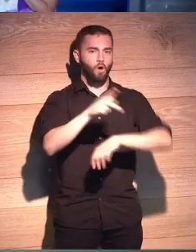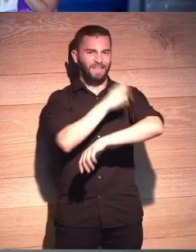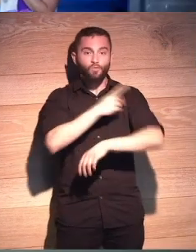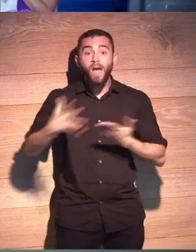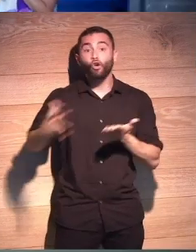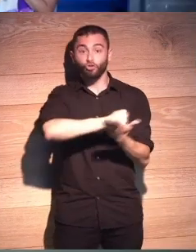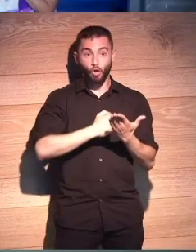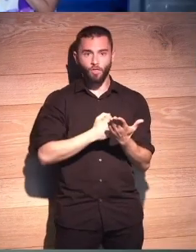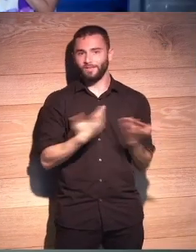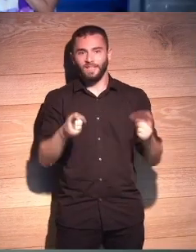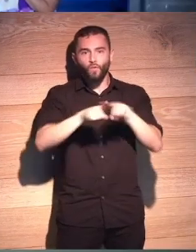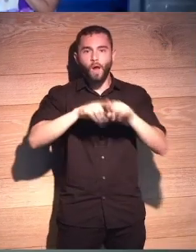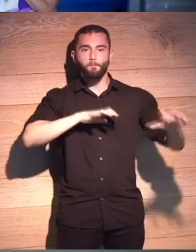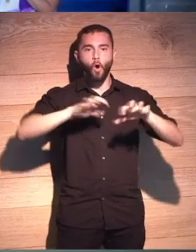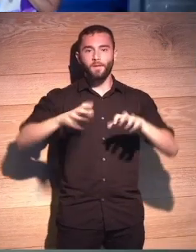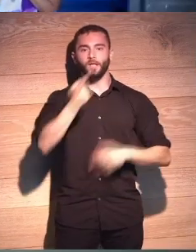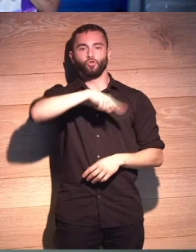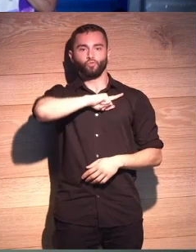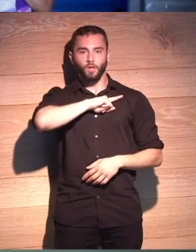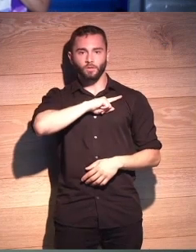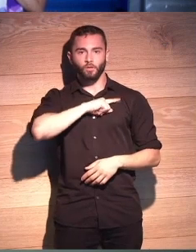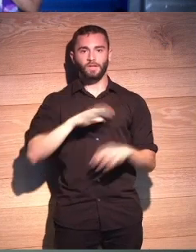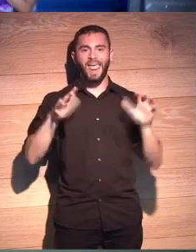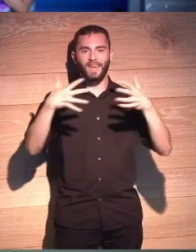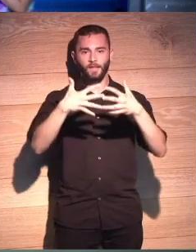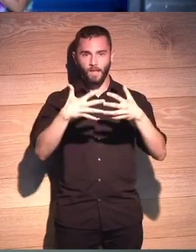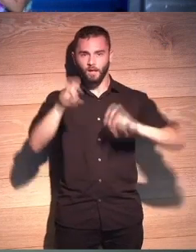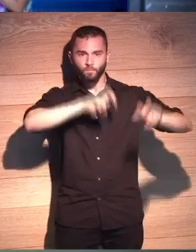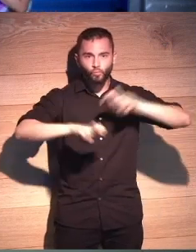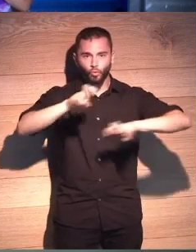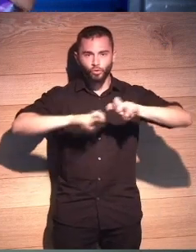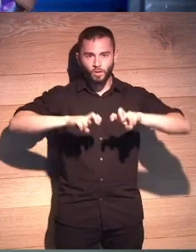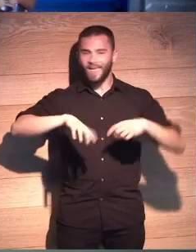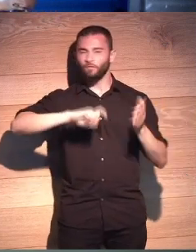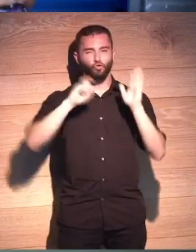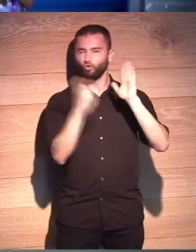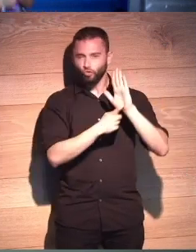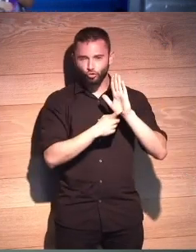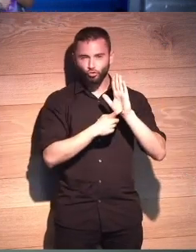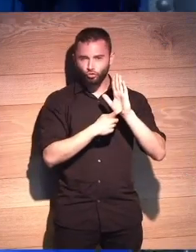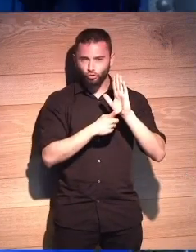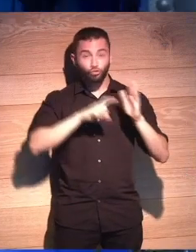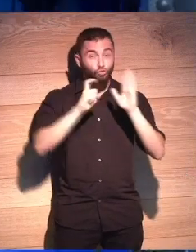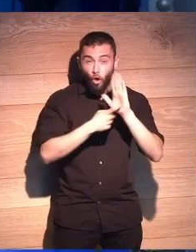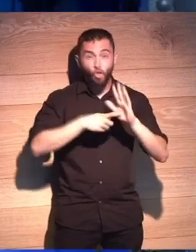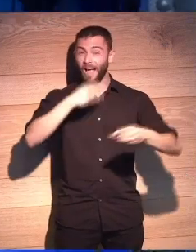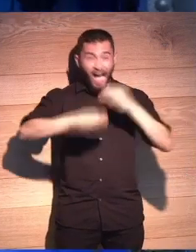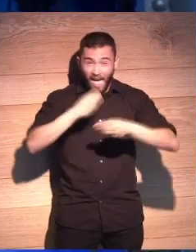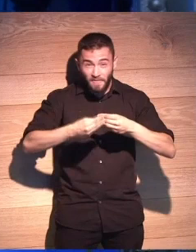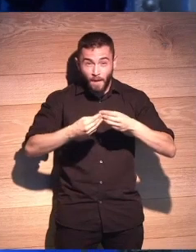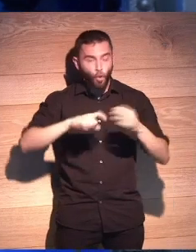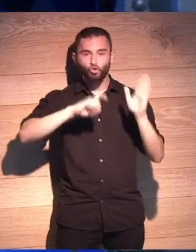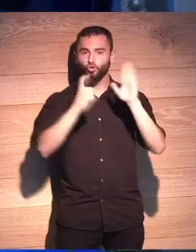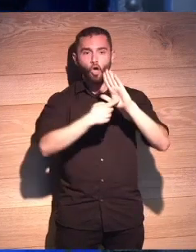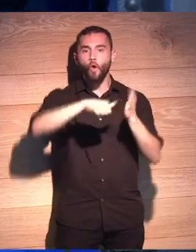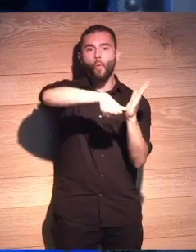todos nuestros movimientos que hacemos de búsquedas en internet. Todo lo que hacemos, todo deja huella, todo deja rastro,